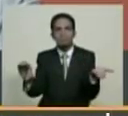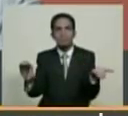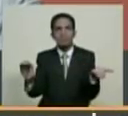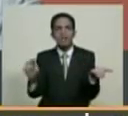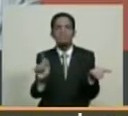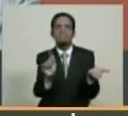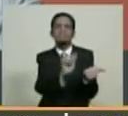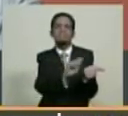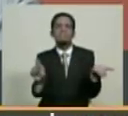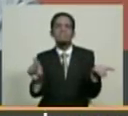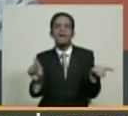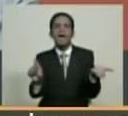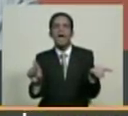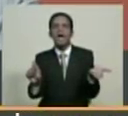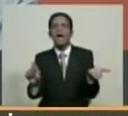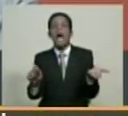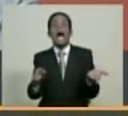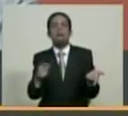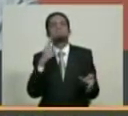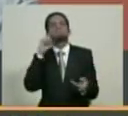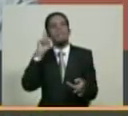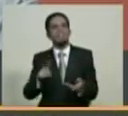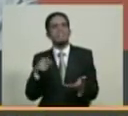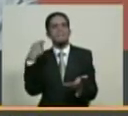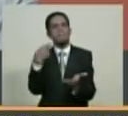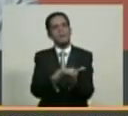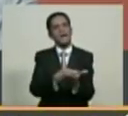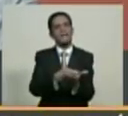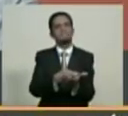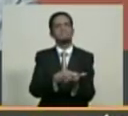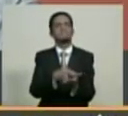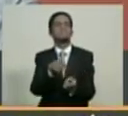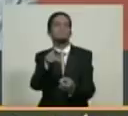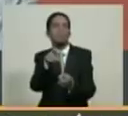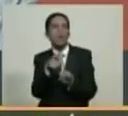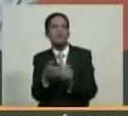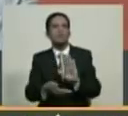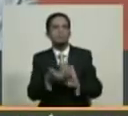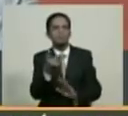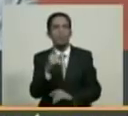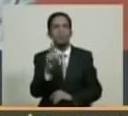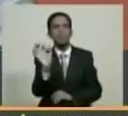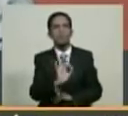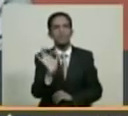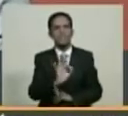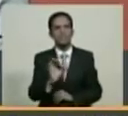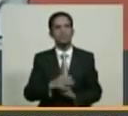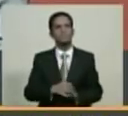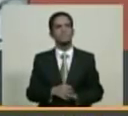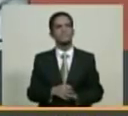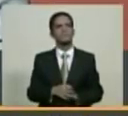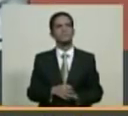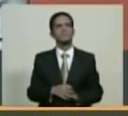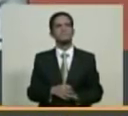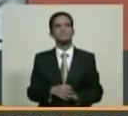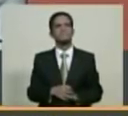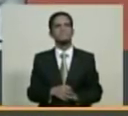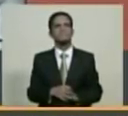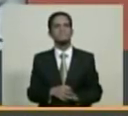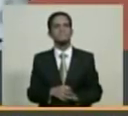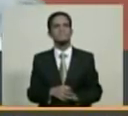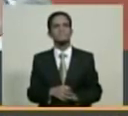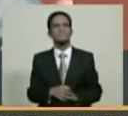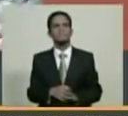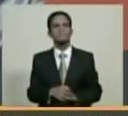Se decretó un régimen temporal de pago de anticipo del impuesto al valor agregado y el impuesto sobre la renta para los sujetos calificados